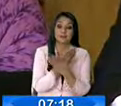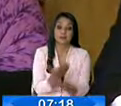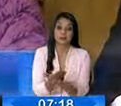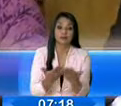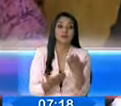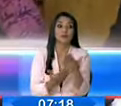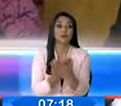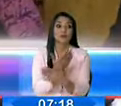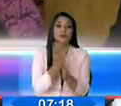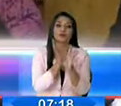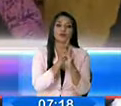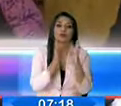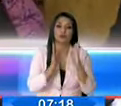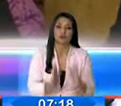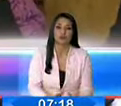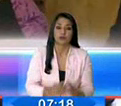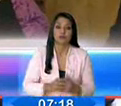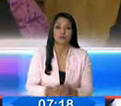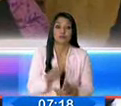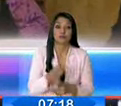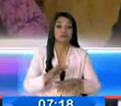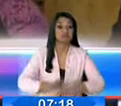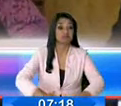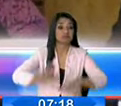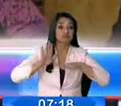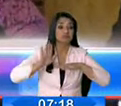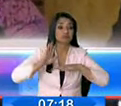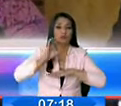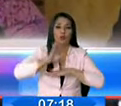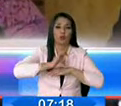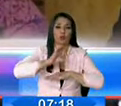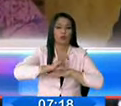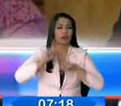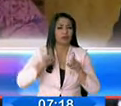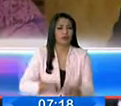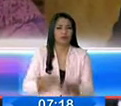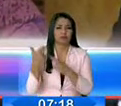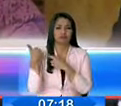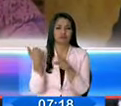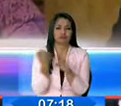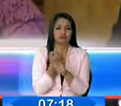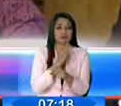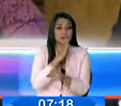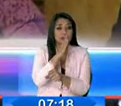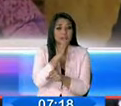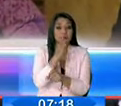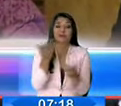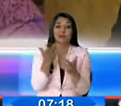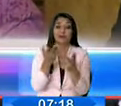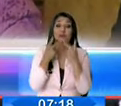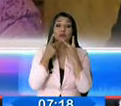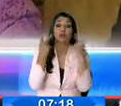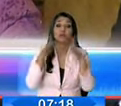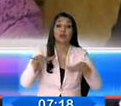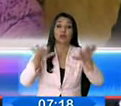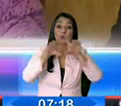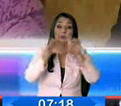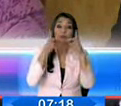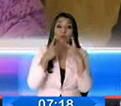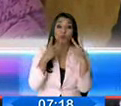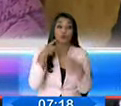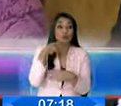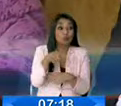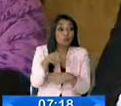funcionarios. Tienen un enorme compromiso con la patria. Cada dependencia pública es un pequeño gobierno donde ustedes deben